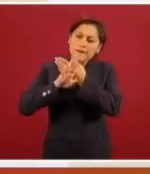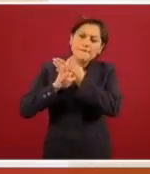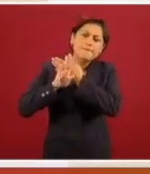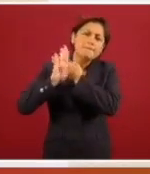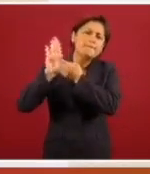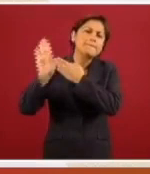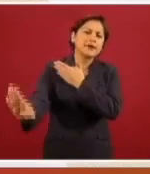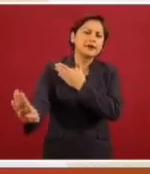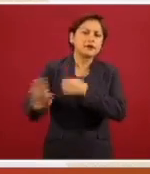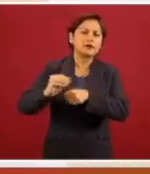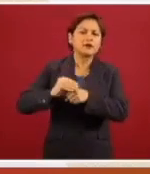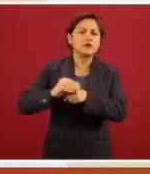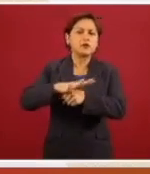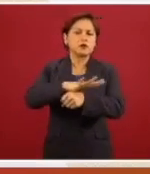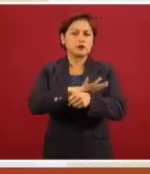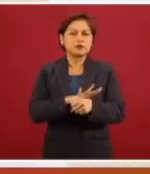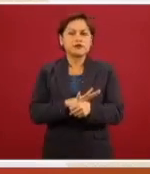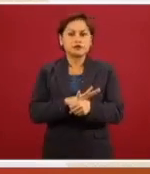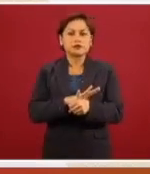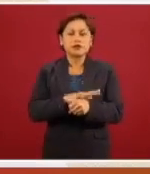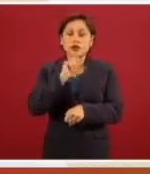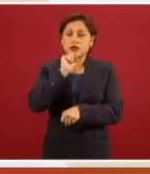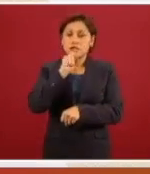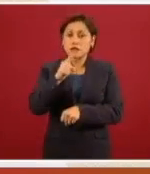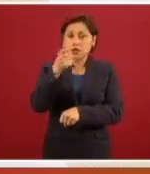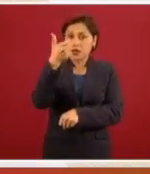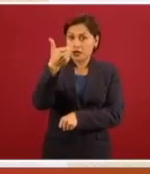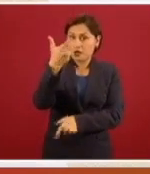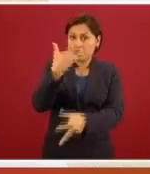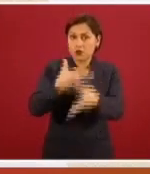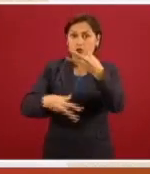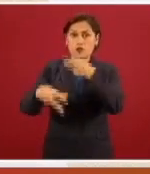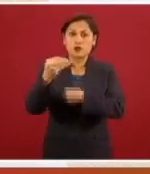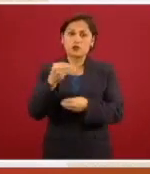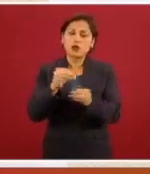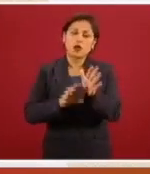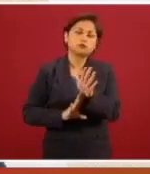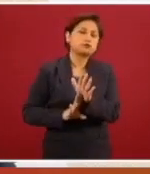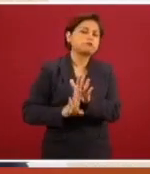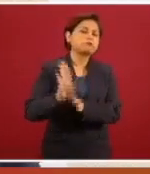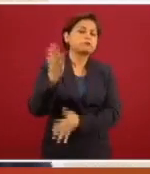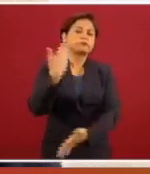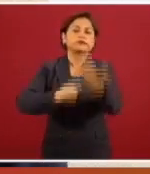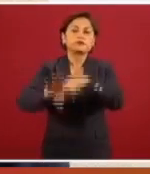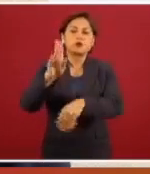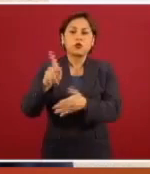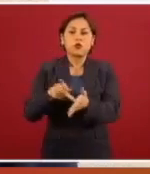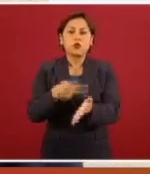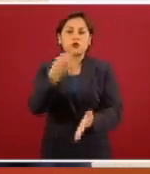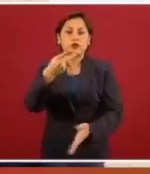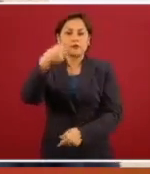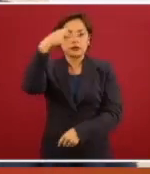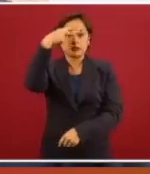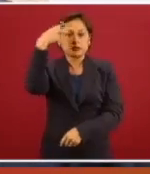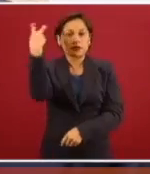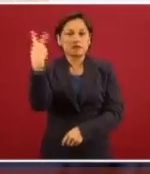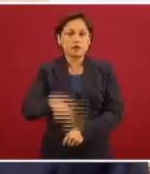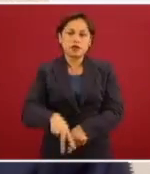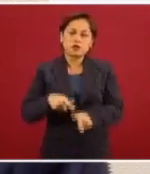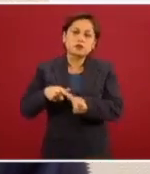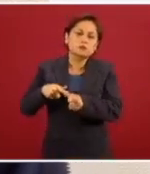reactivaremos la economía y México seguirá de pie, mostrando al